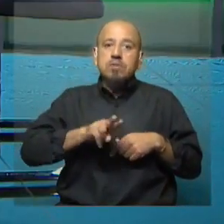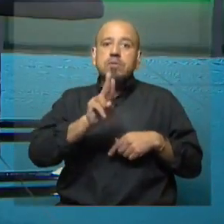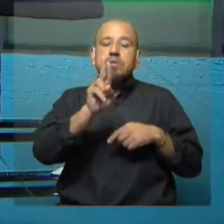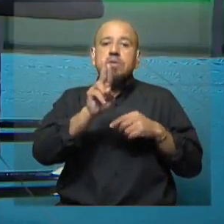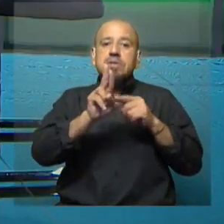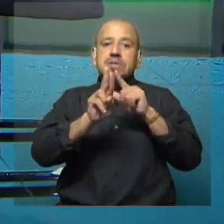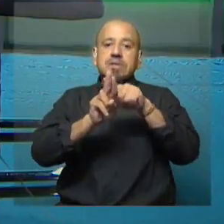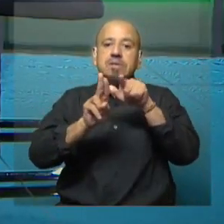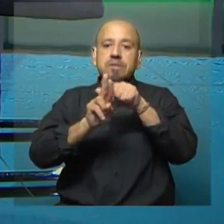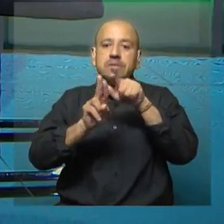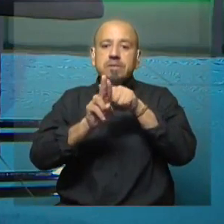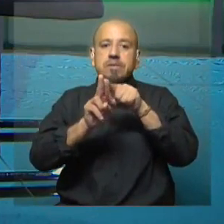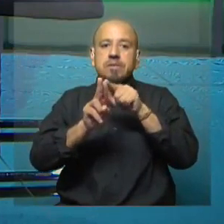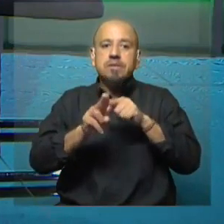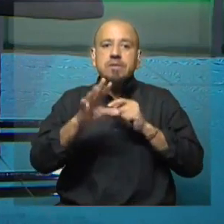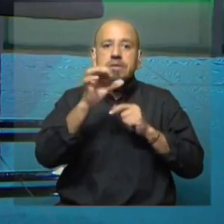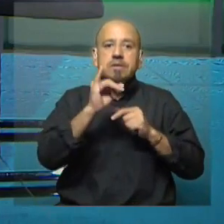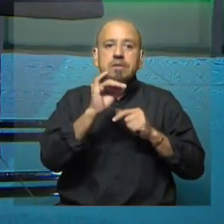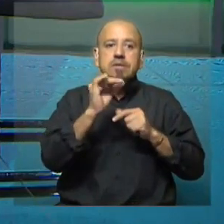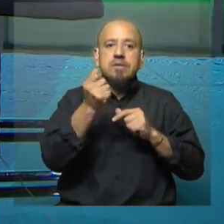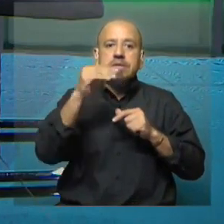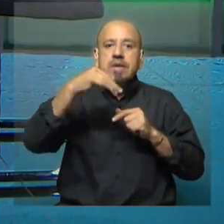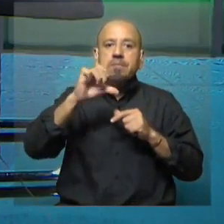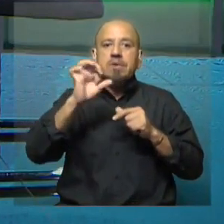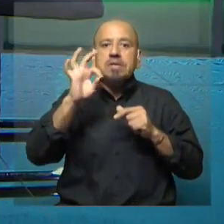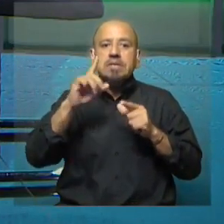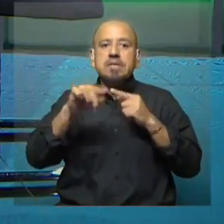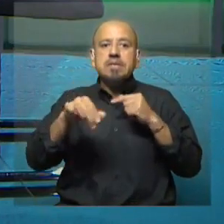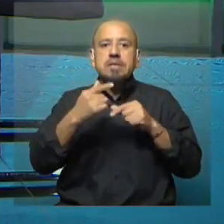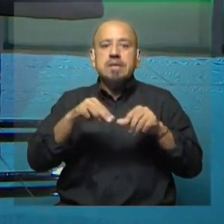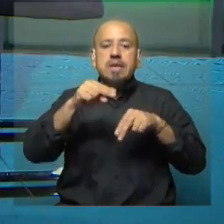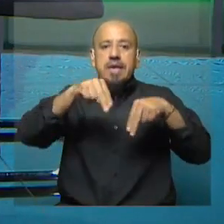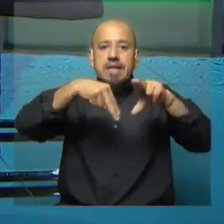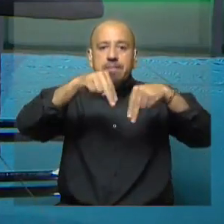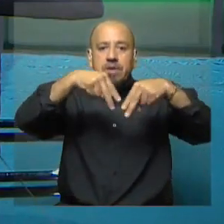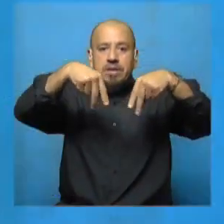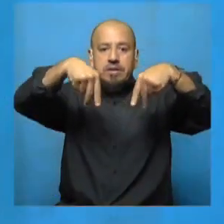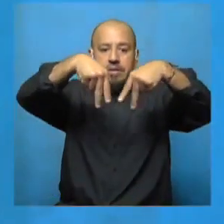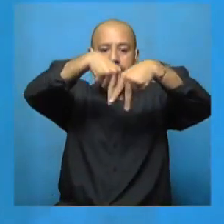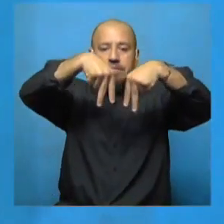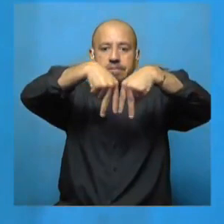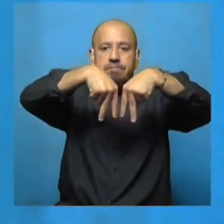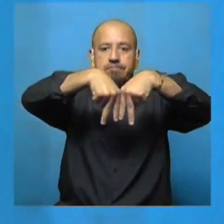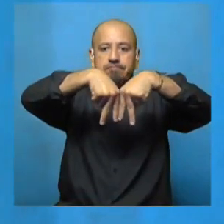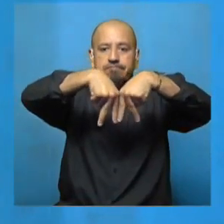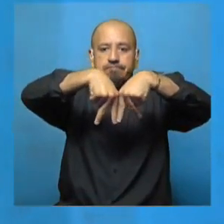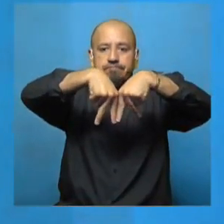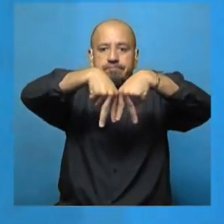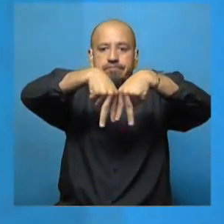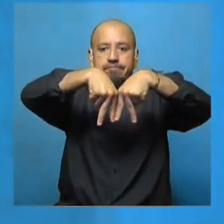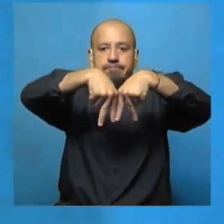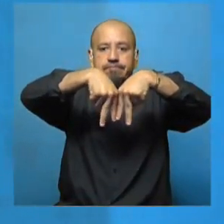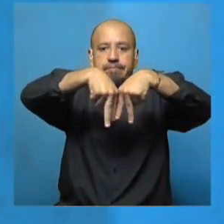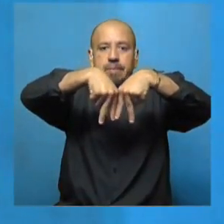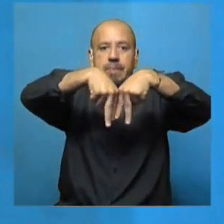que están unidos por dos cortes de 7 y 23 centímetros en el brazo y en la pierna que crean que si lo separan este